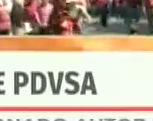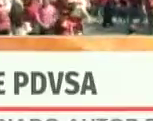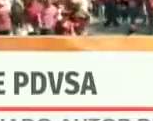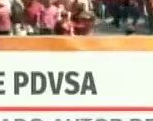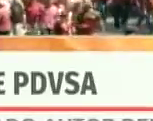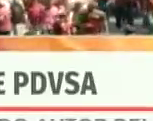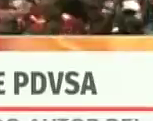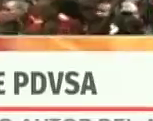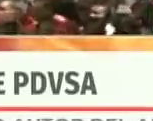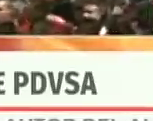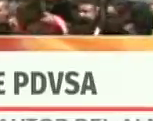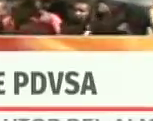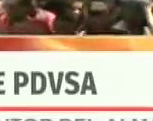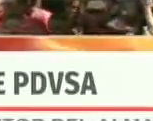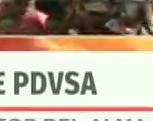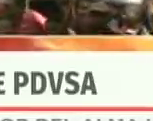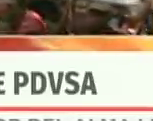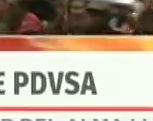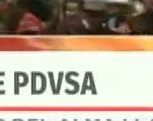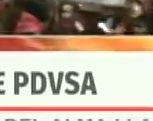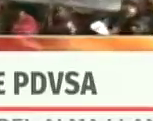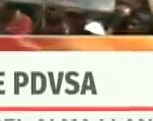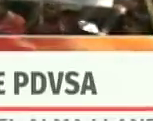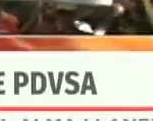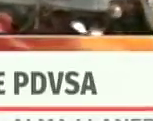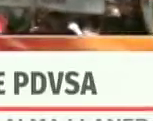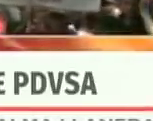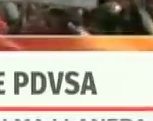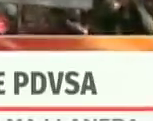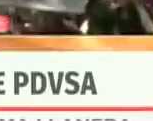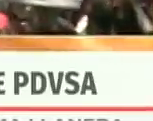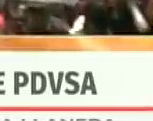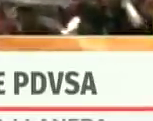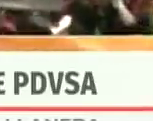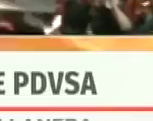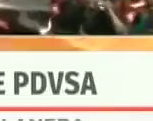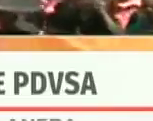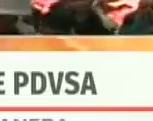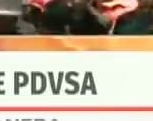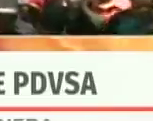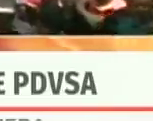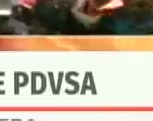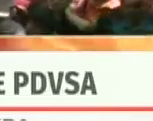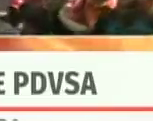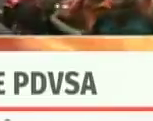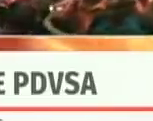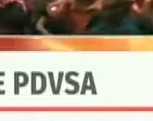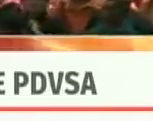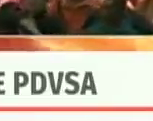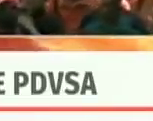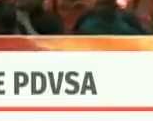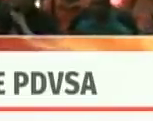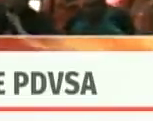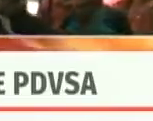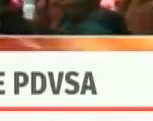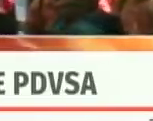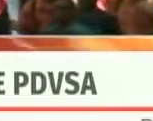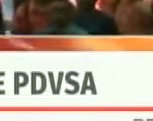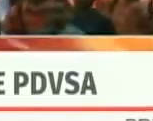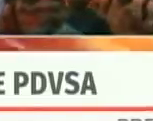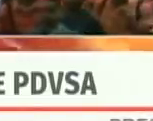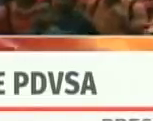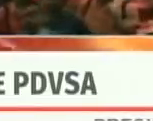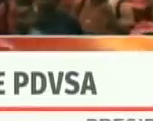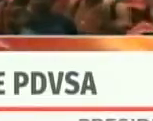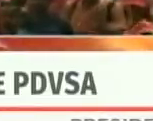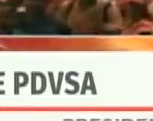Bueno, en este momento interviene desde la tarima el ministro de Petróleo, Manuel Quevedo, y presidente de PDVSA.